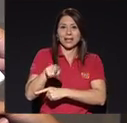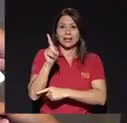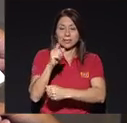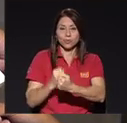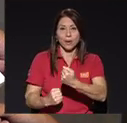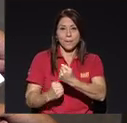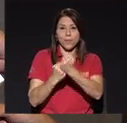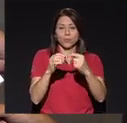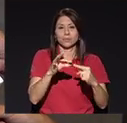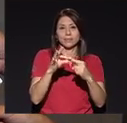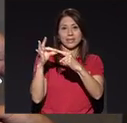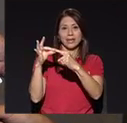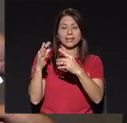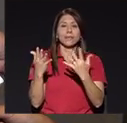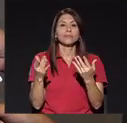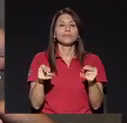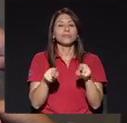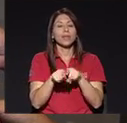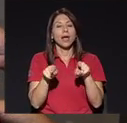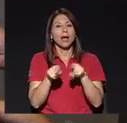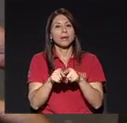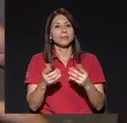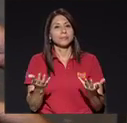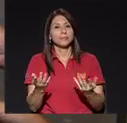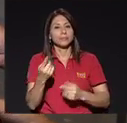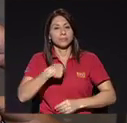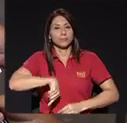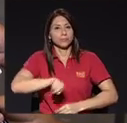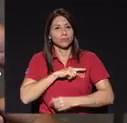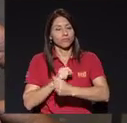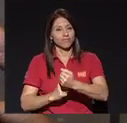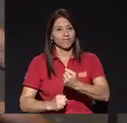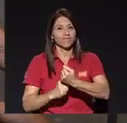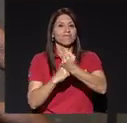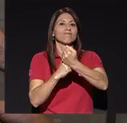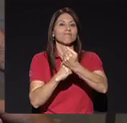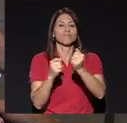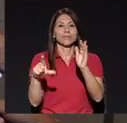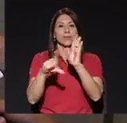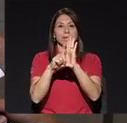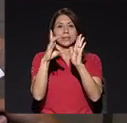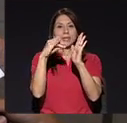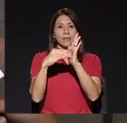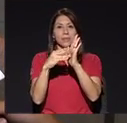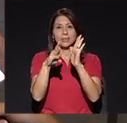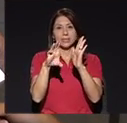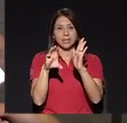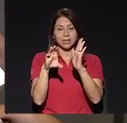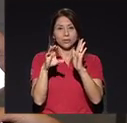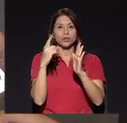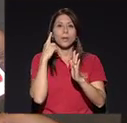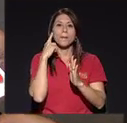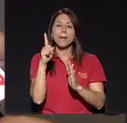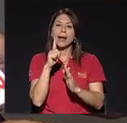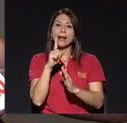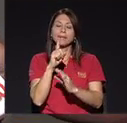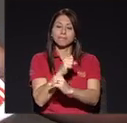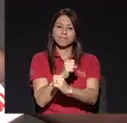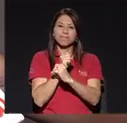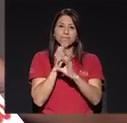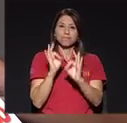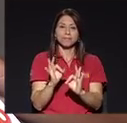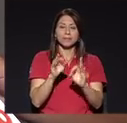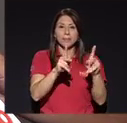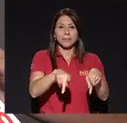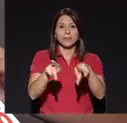apoyo especializado. También hemos apoyado la ley 7600 para que se garantice que